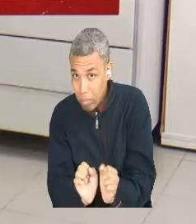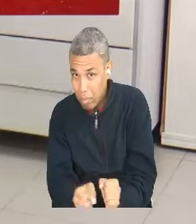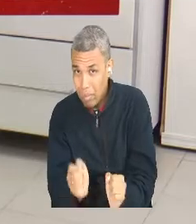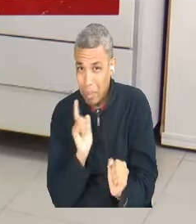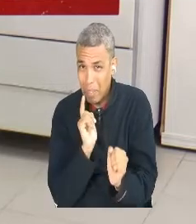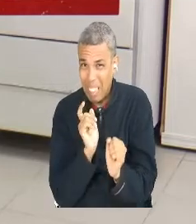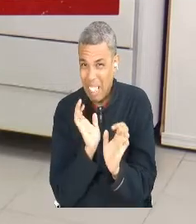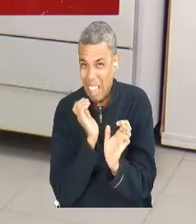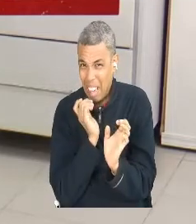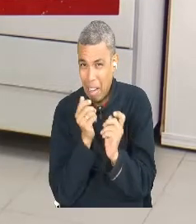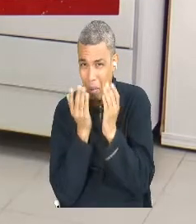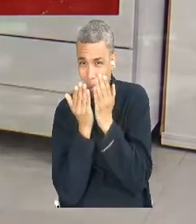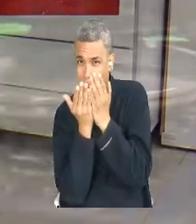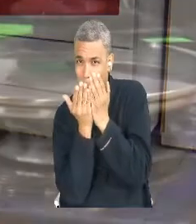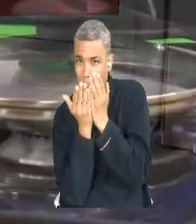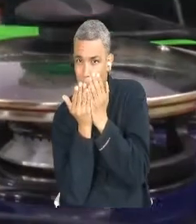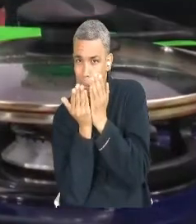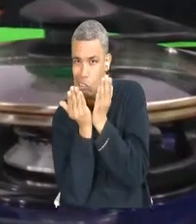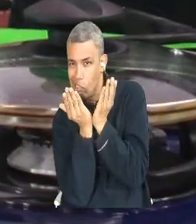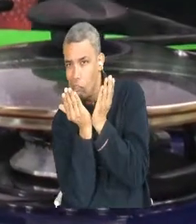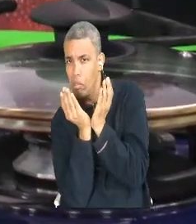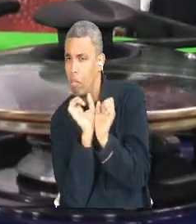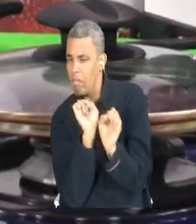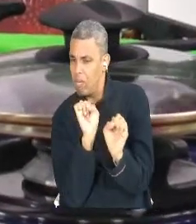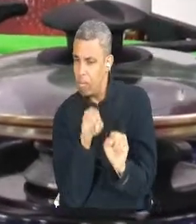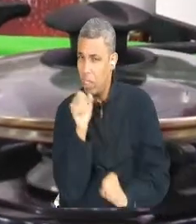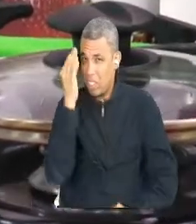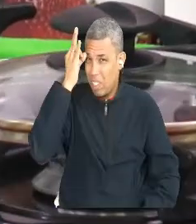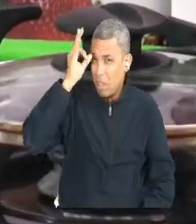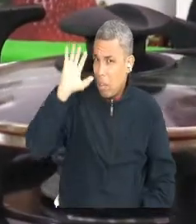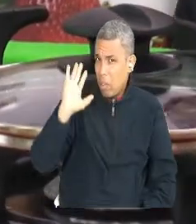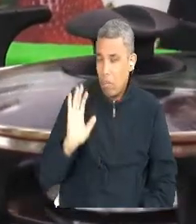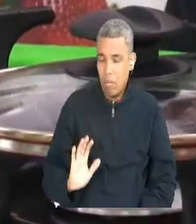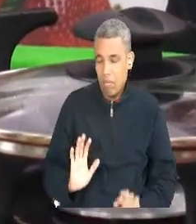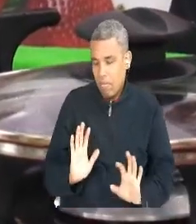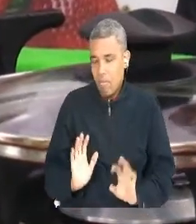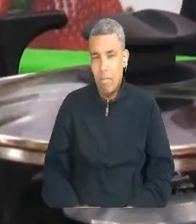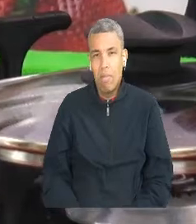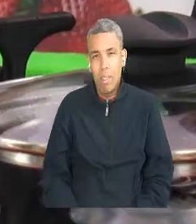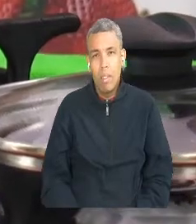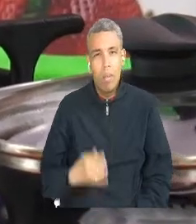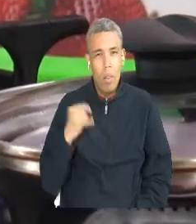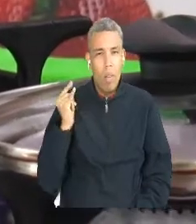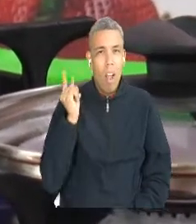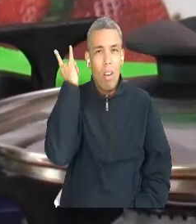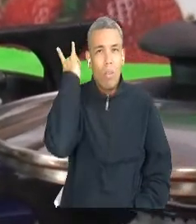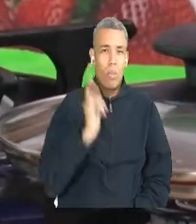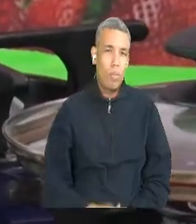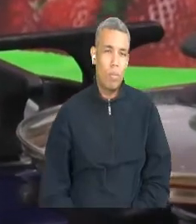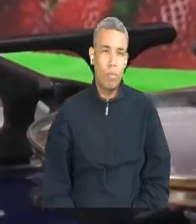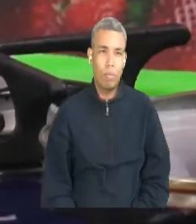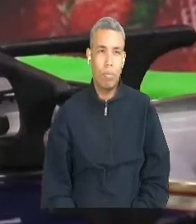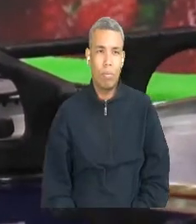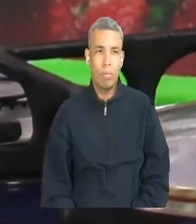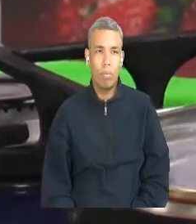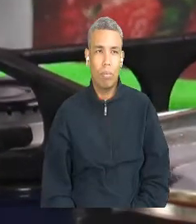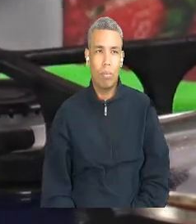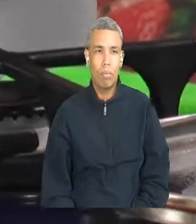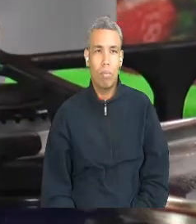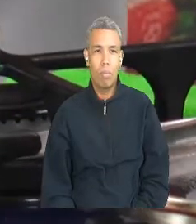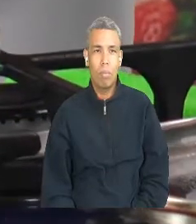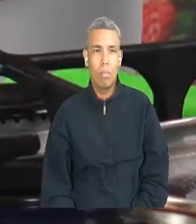no la cuchara tan llena, así, okay, en así. Este sartén. Dependiendo okay. del sartén, se va la cantidad de preparación.